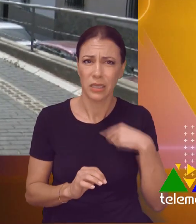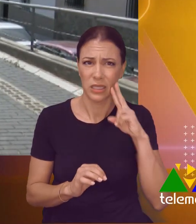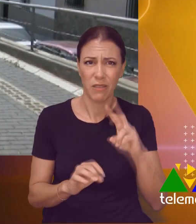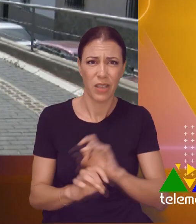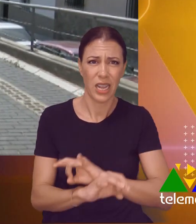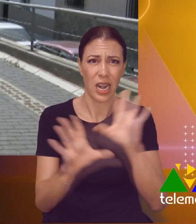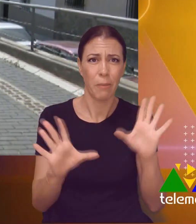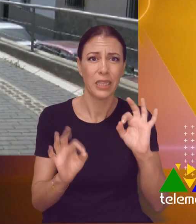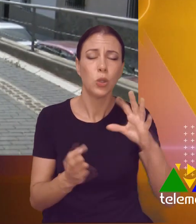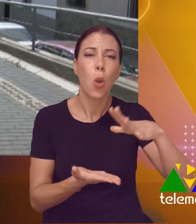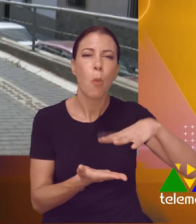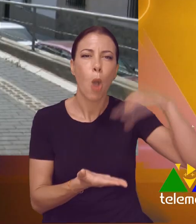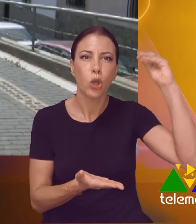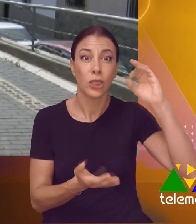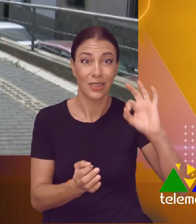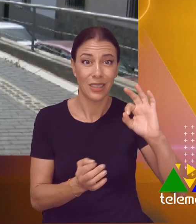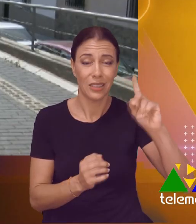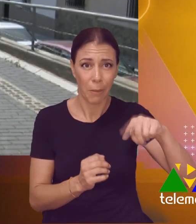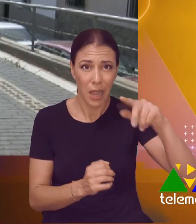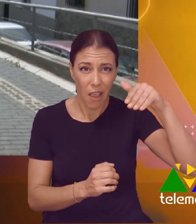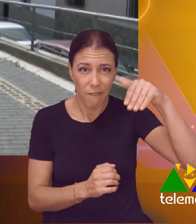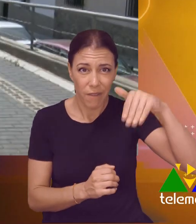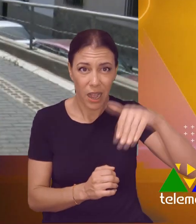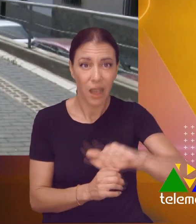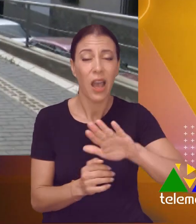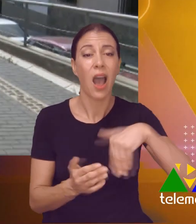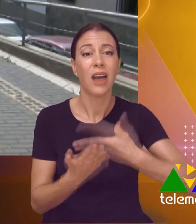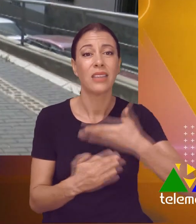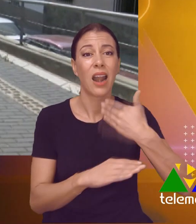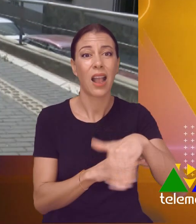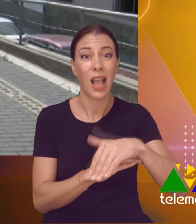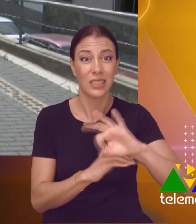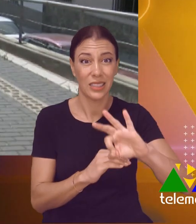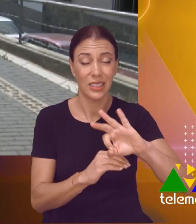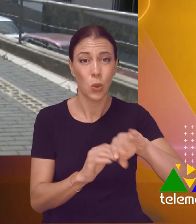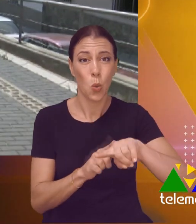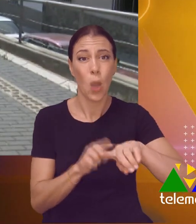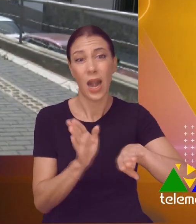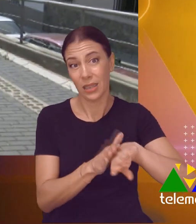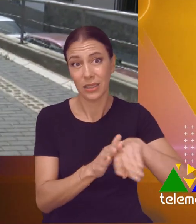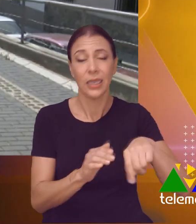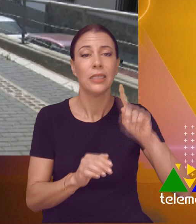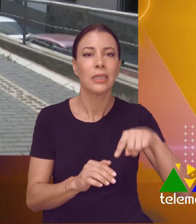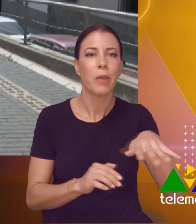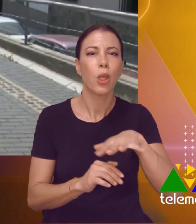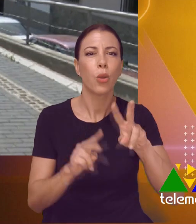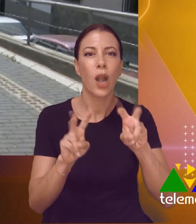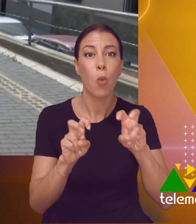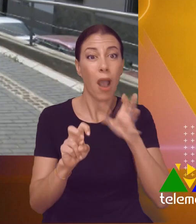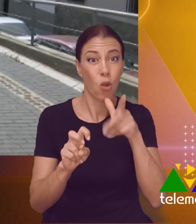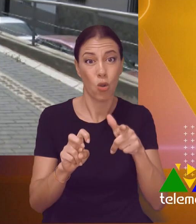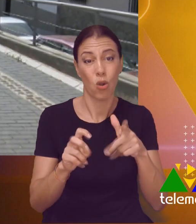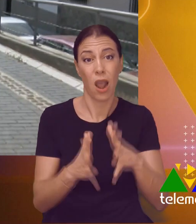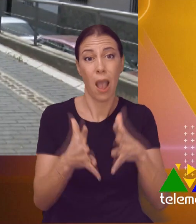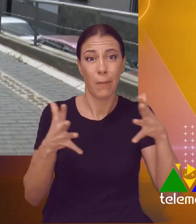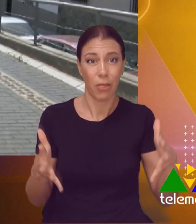además se ve claramente, es un montecito, la bajada hacia una calle lateral, y bueno, la parte nueva que ya se